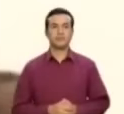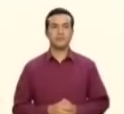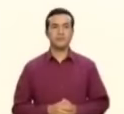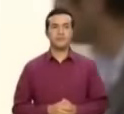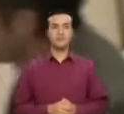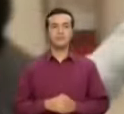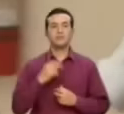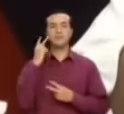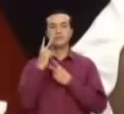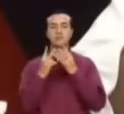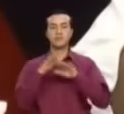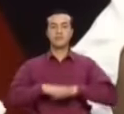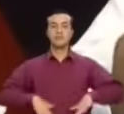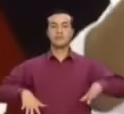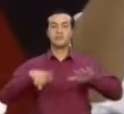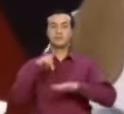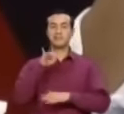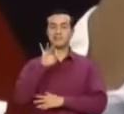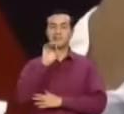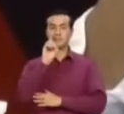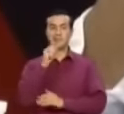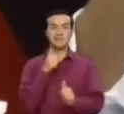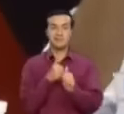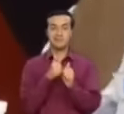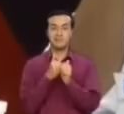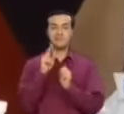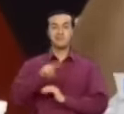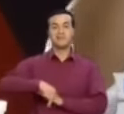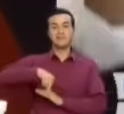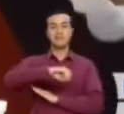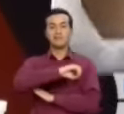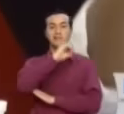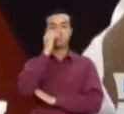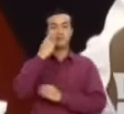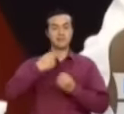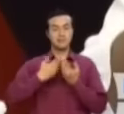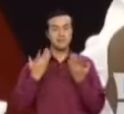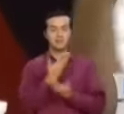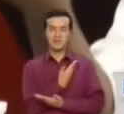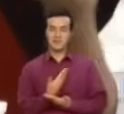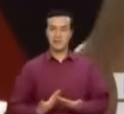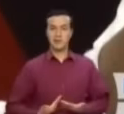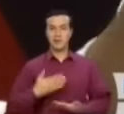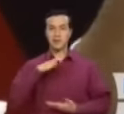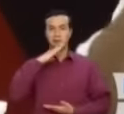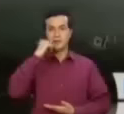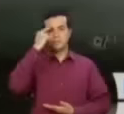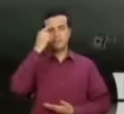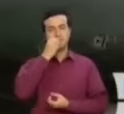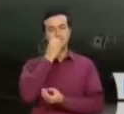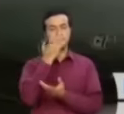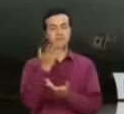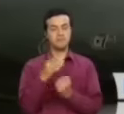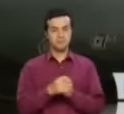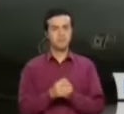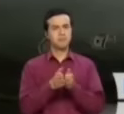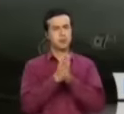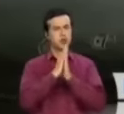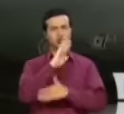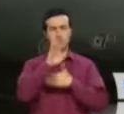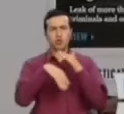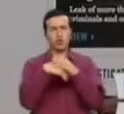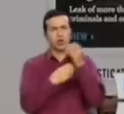Durante su visita a la parroquia Pifo, a pocos minutos al oriente de Quito, el presidente de la República, Rafael Correa, aseguró que solicitó toda